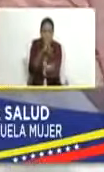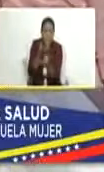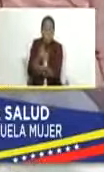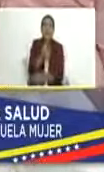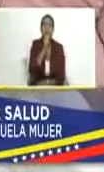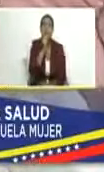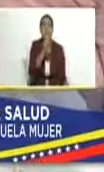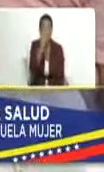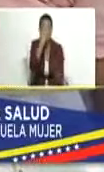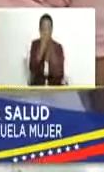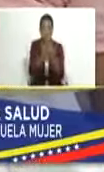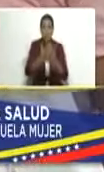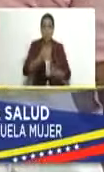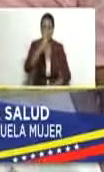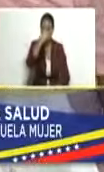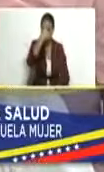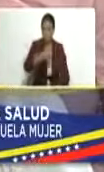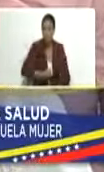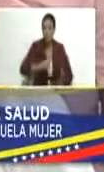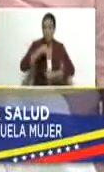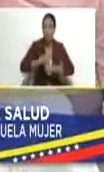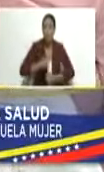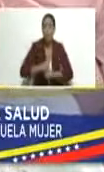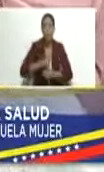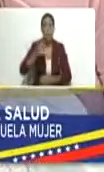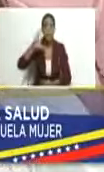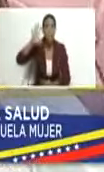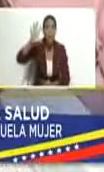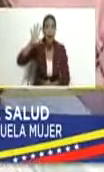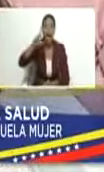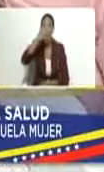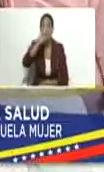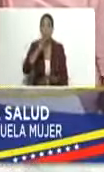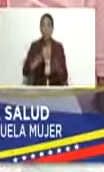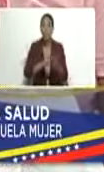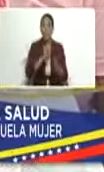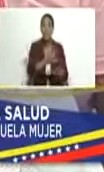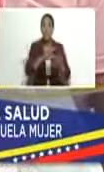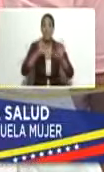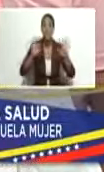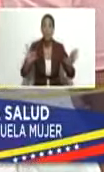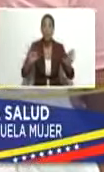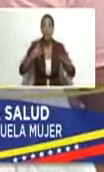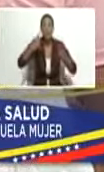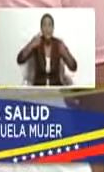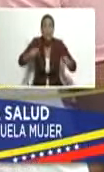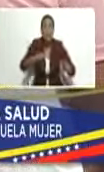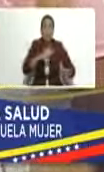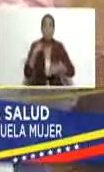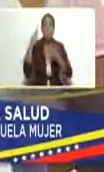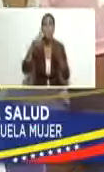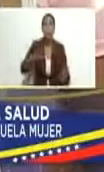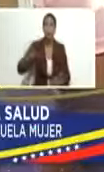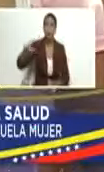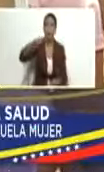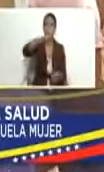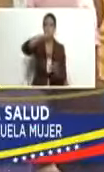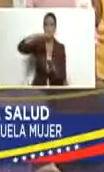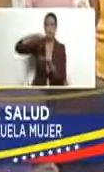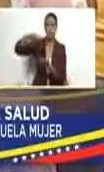se puso al frente de nuestro país en el año 2018 cuando trataron de matarme con unos drones?